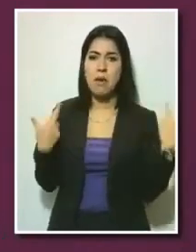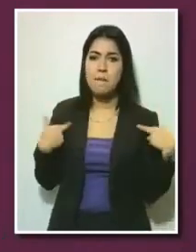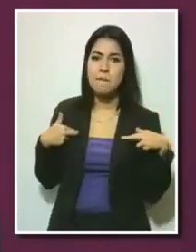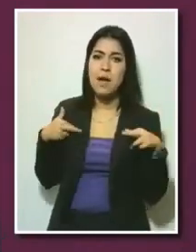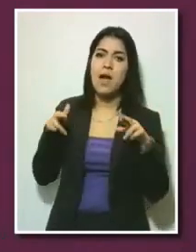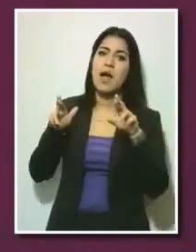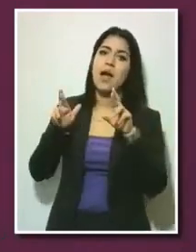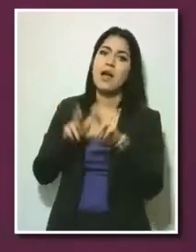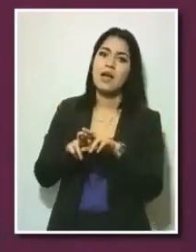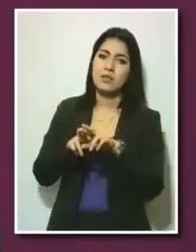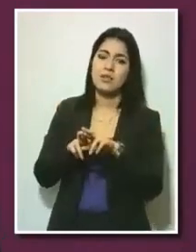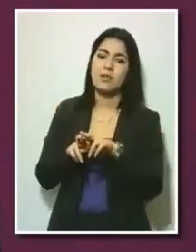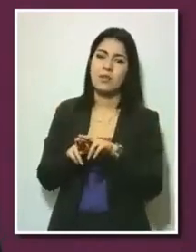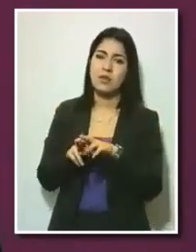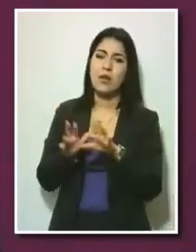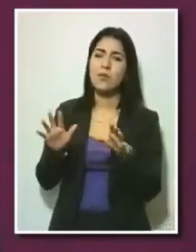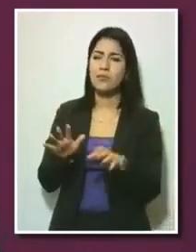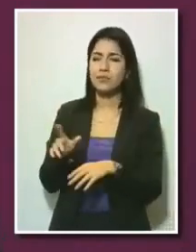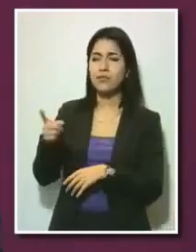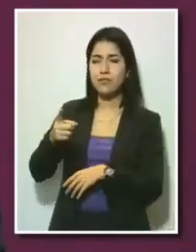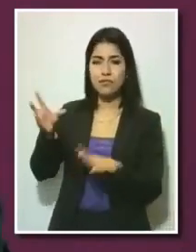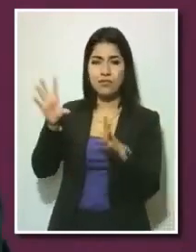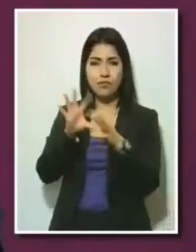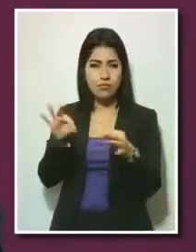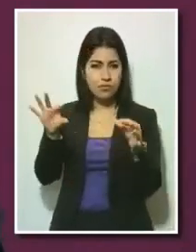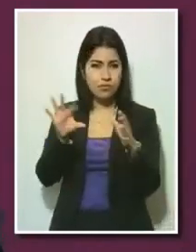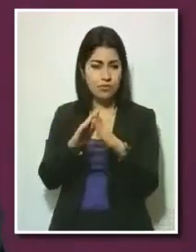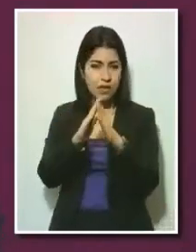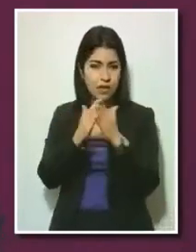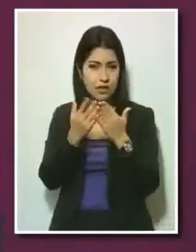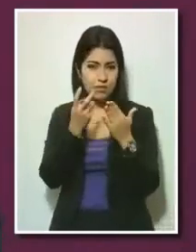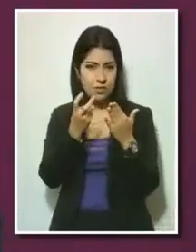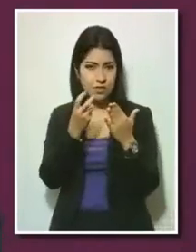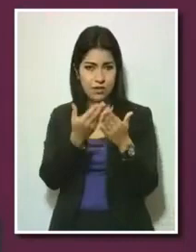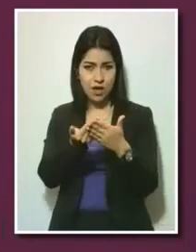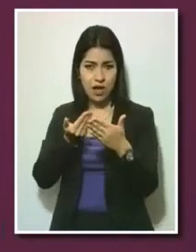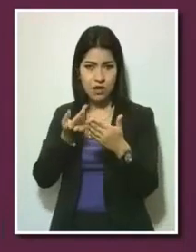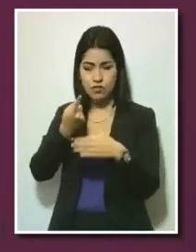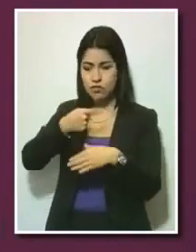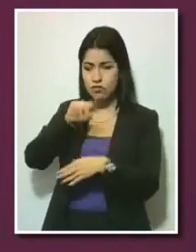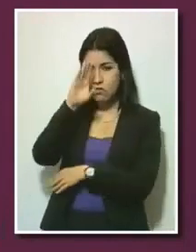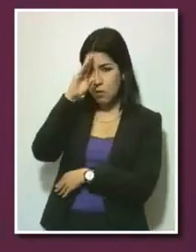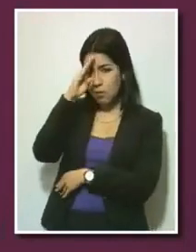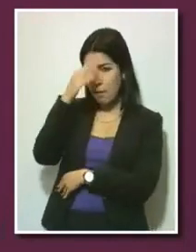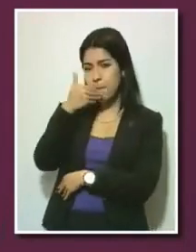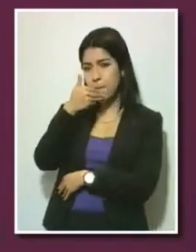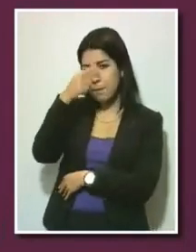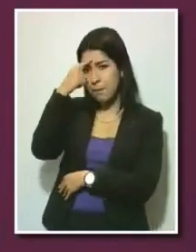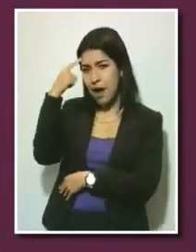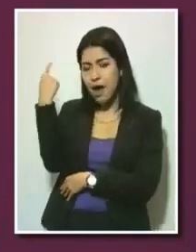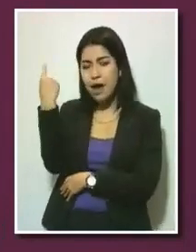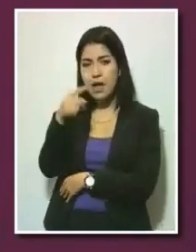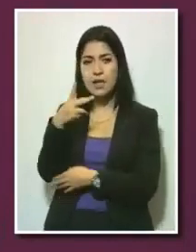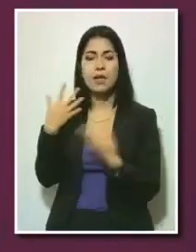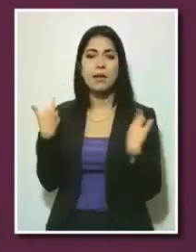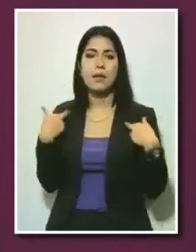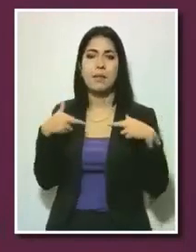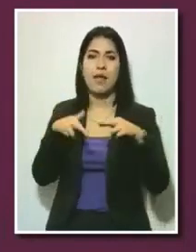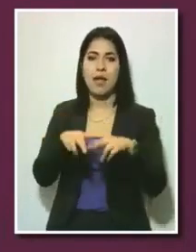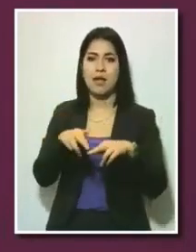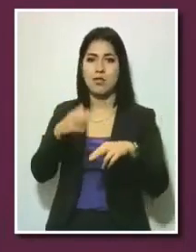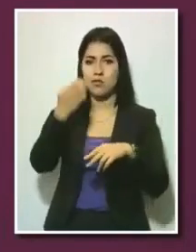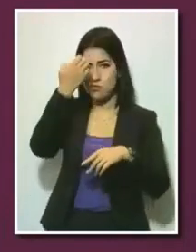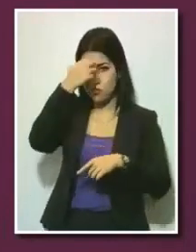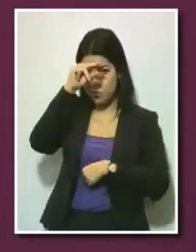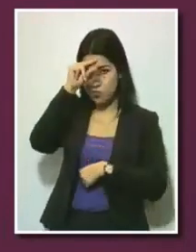eso decimos que son libros que están muy bien pensados para que la experiencia de los docentes en